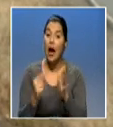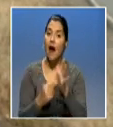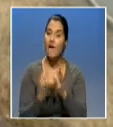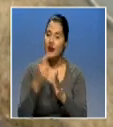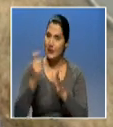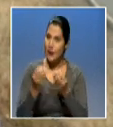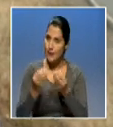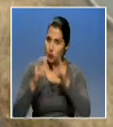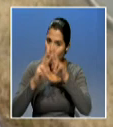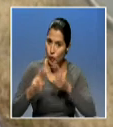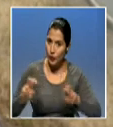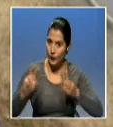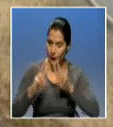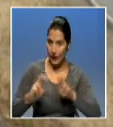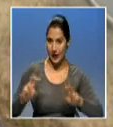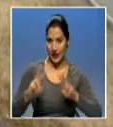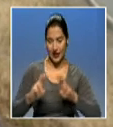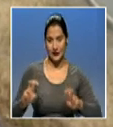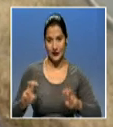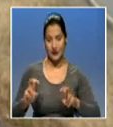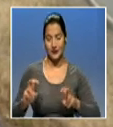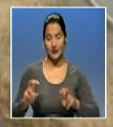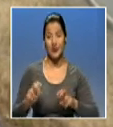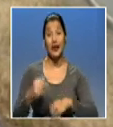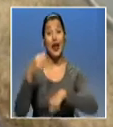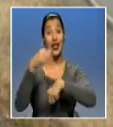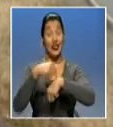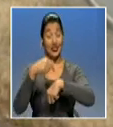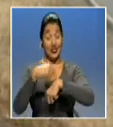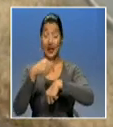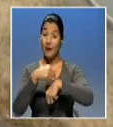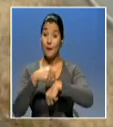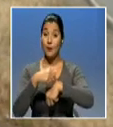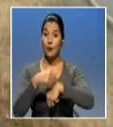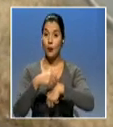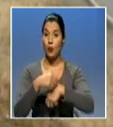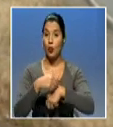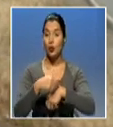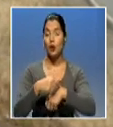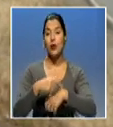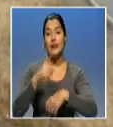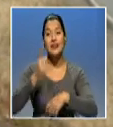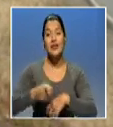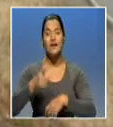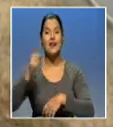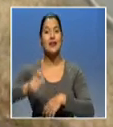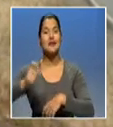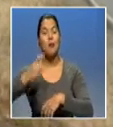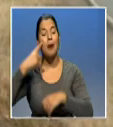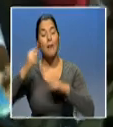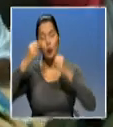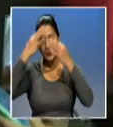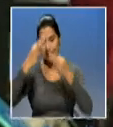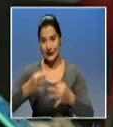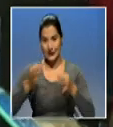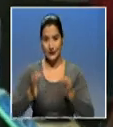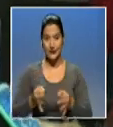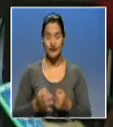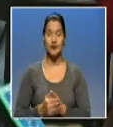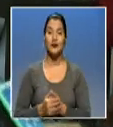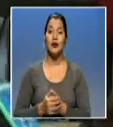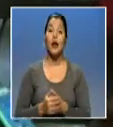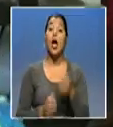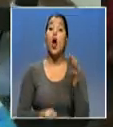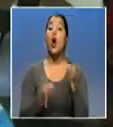estudio. El tiempo que requiere es el tiempo necesario para tomar una decisión ajustada de derecho. La